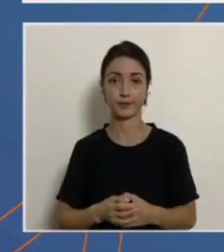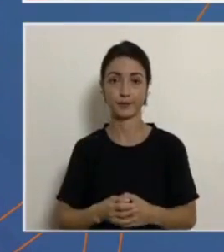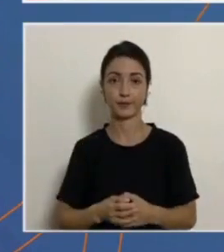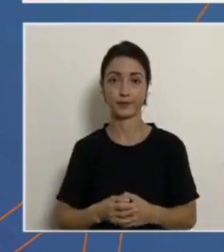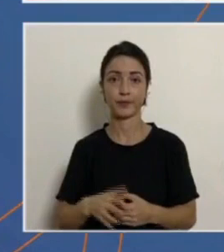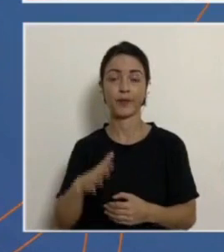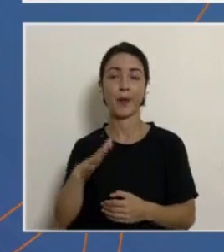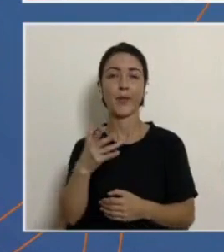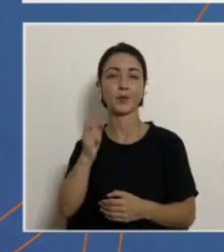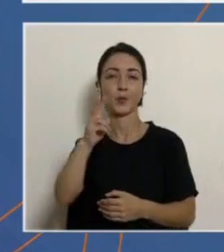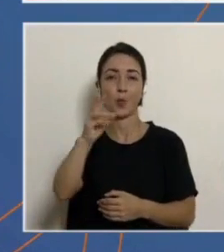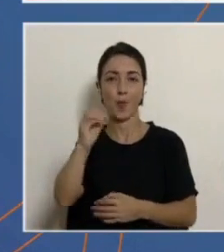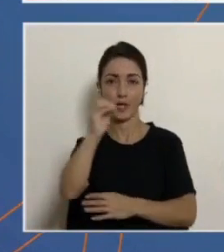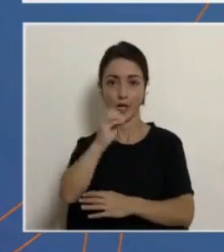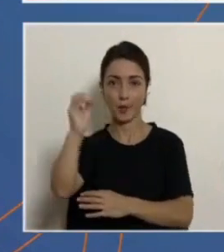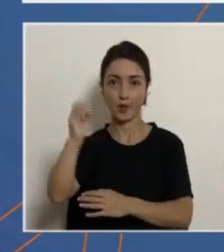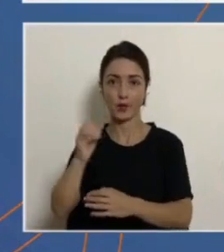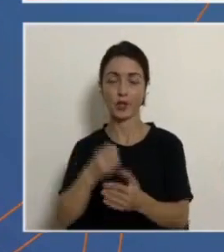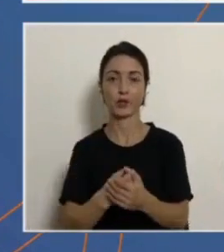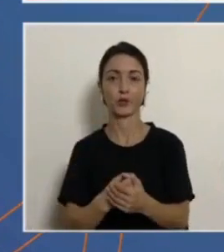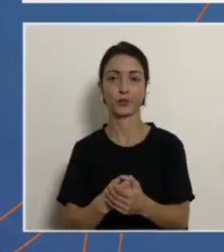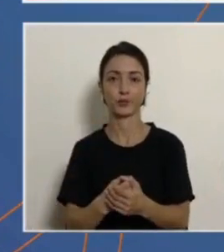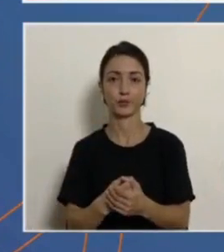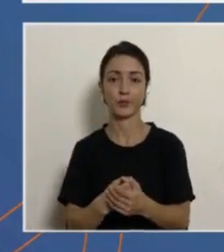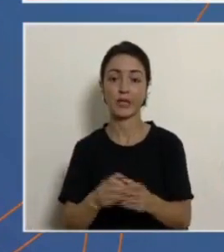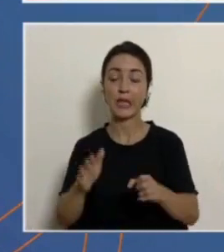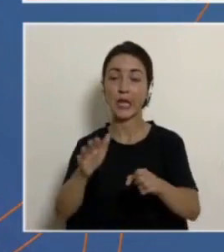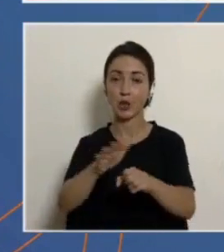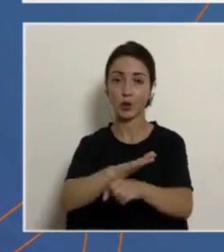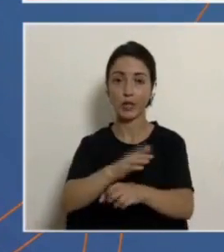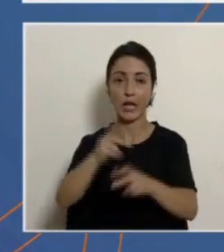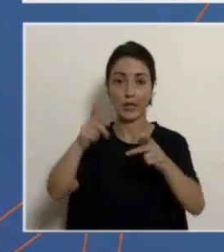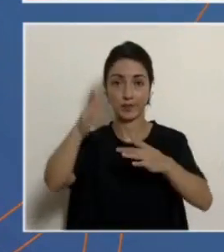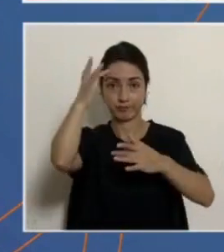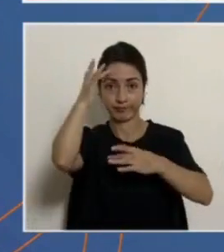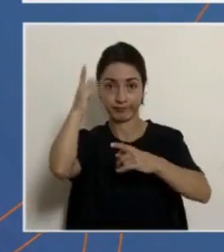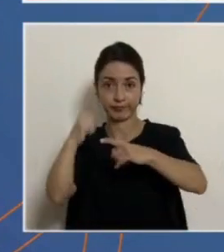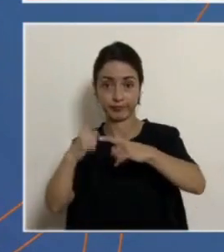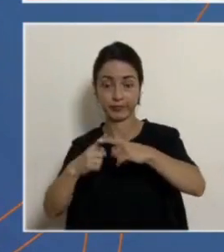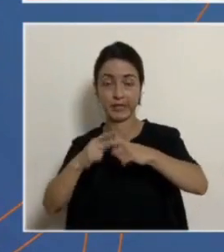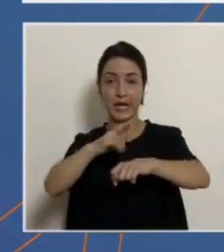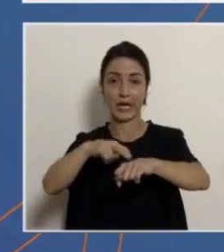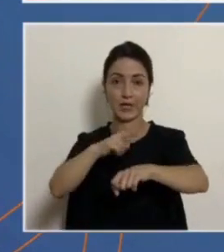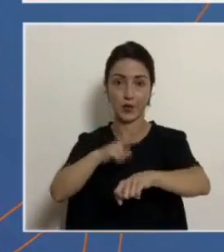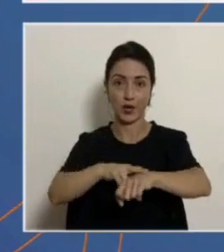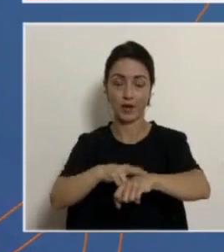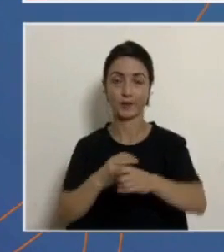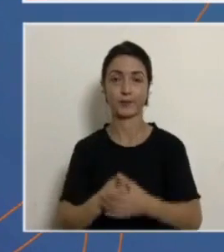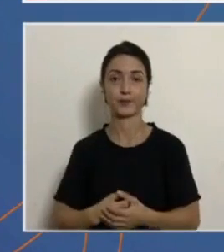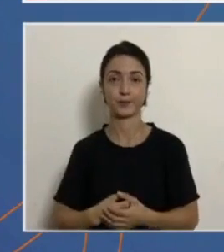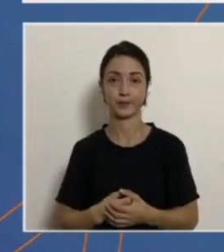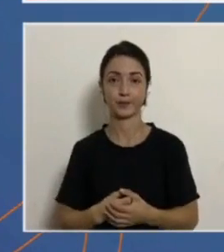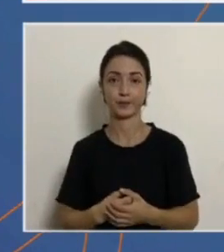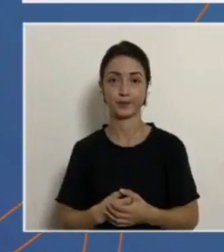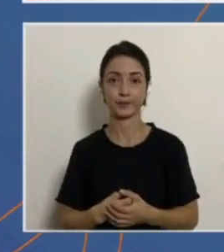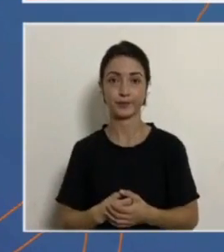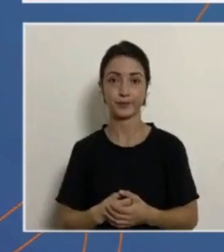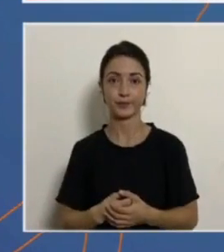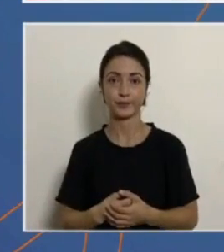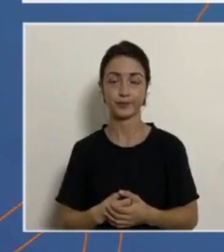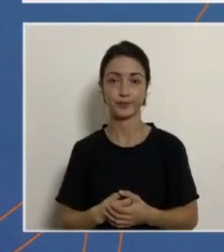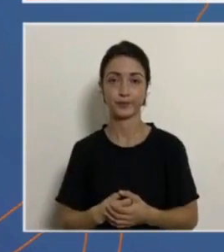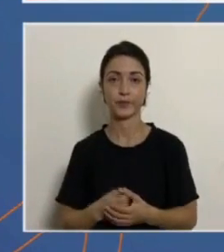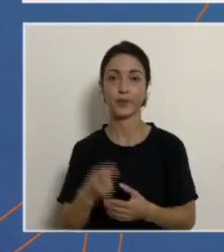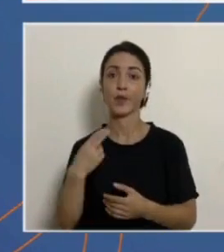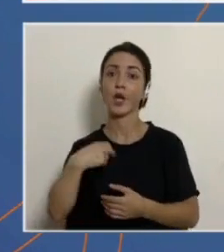casi un 20% del total de casos reportados a nivel nacional. Es por eso que